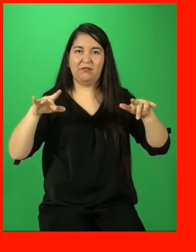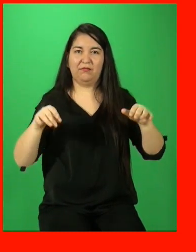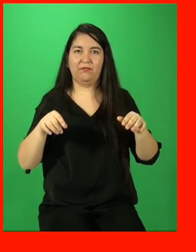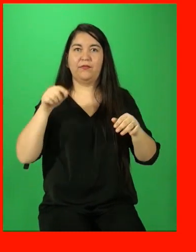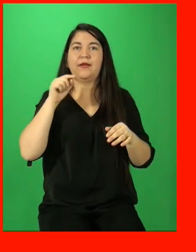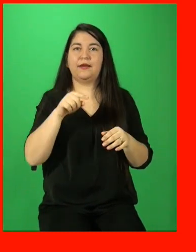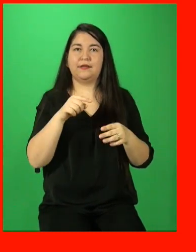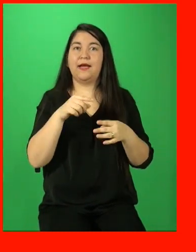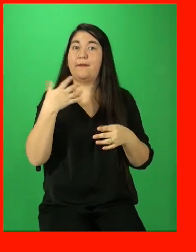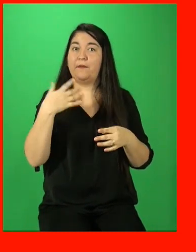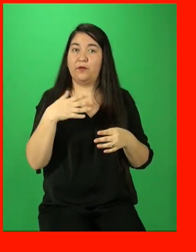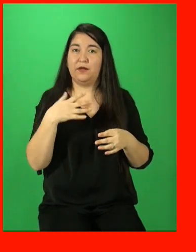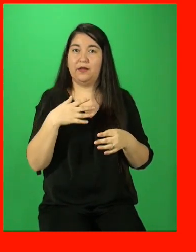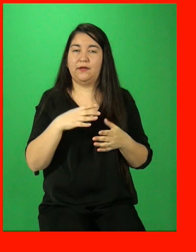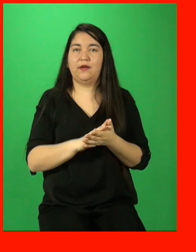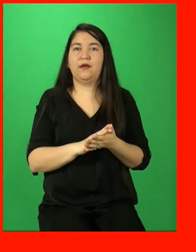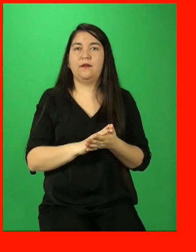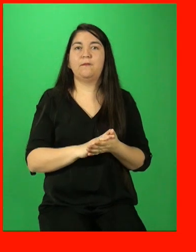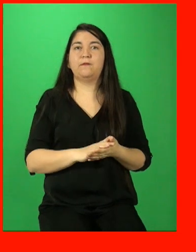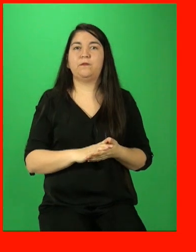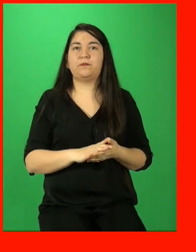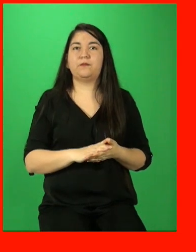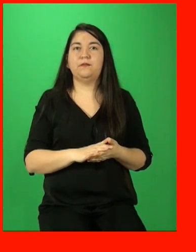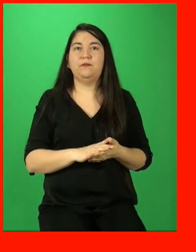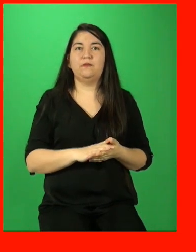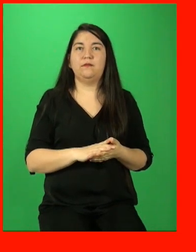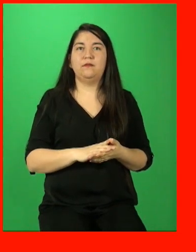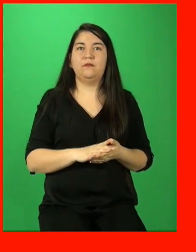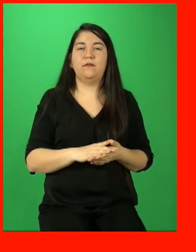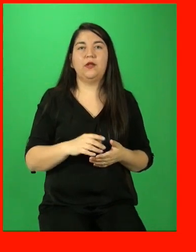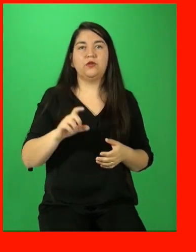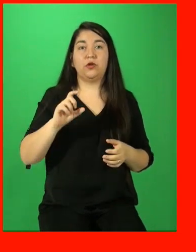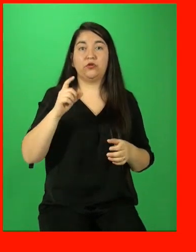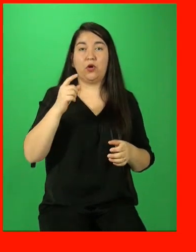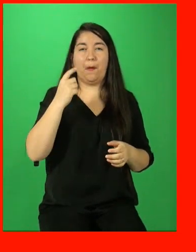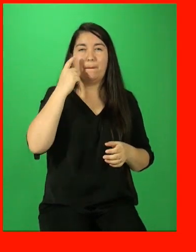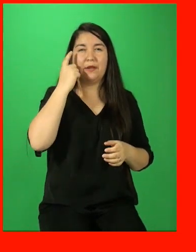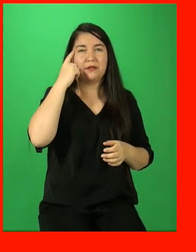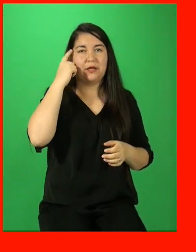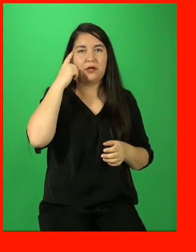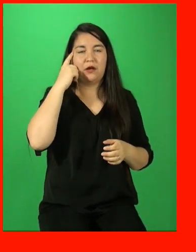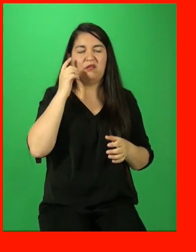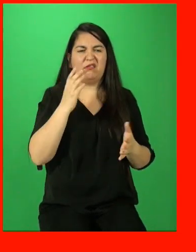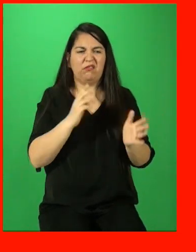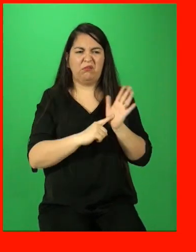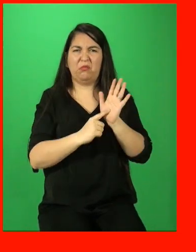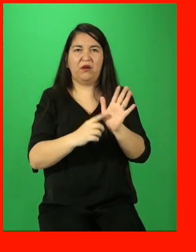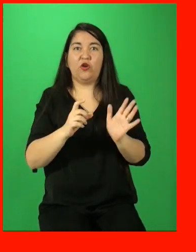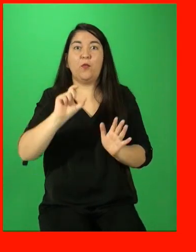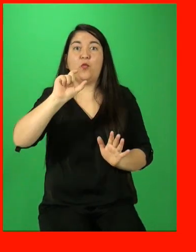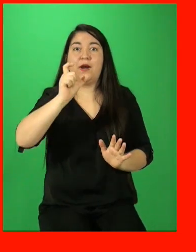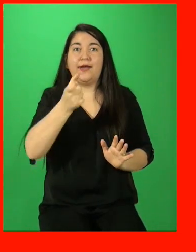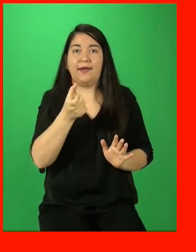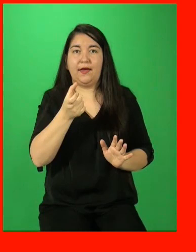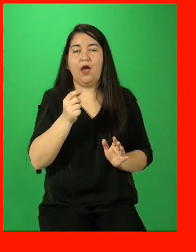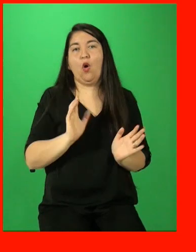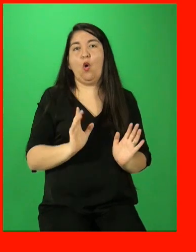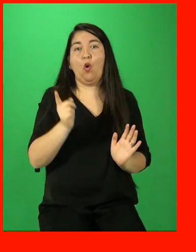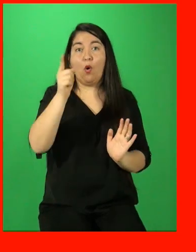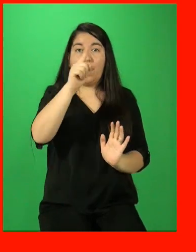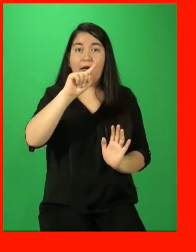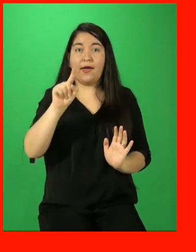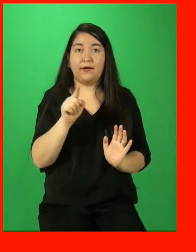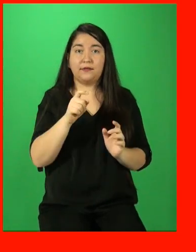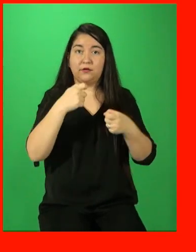especie, entre paréntesis pequeños, solamente ponemos G si está en estado gaseoso, S si está en